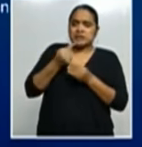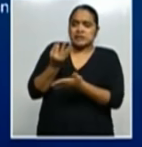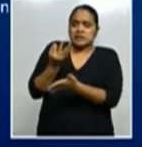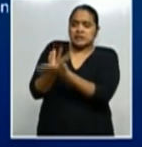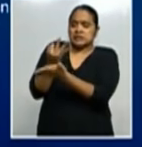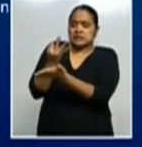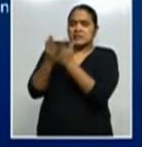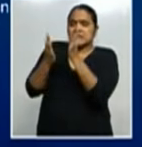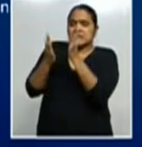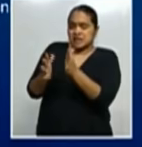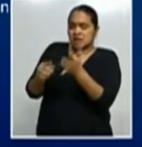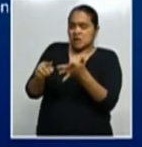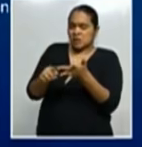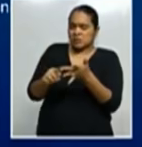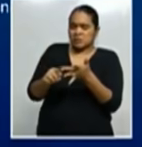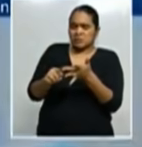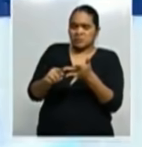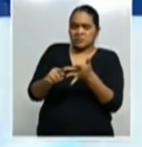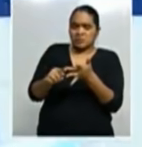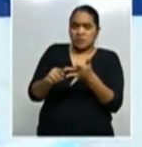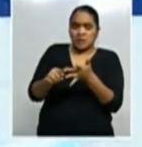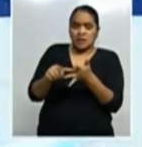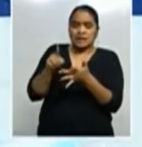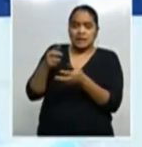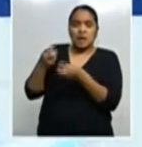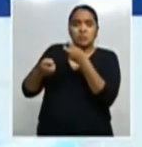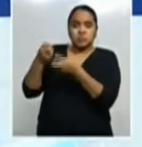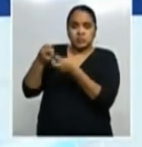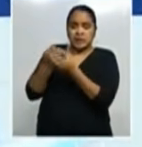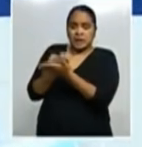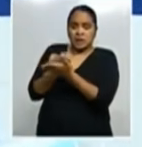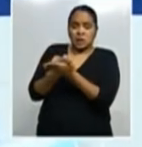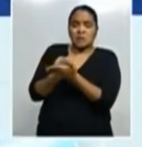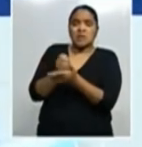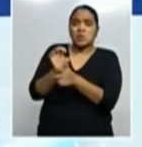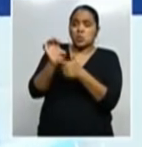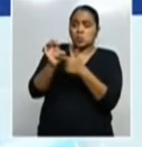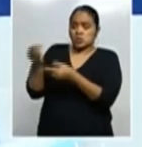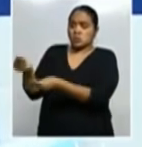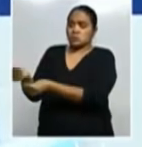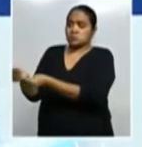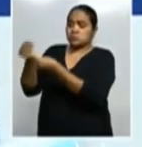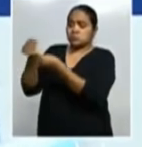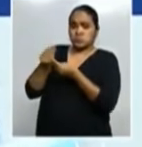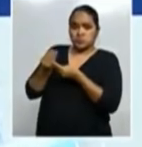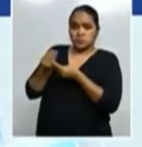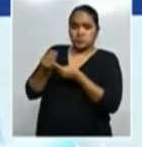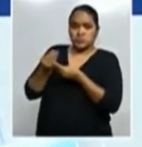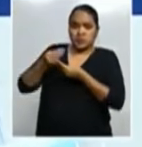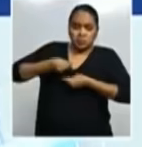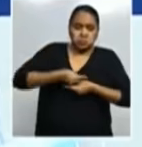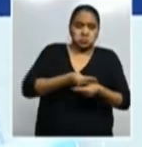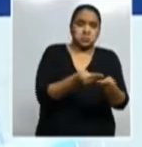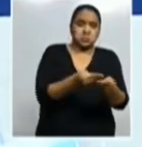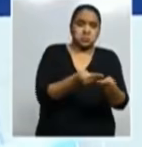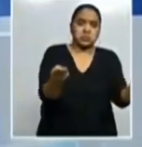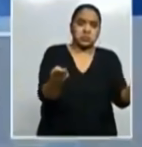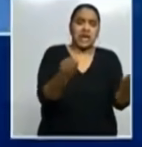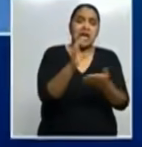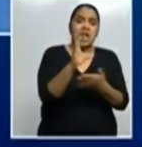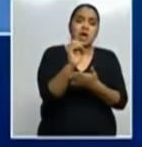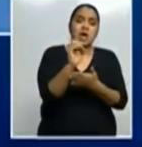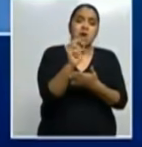financiero, las organizaciones privadas de desarrollo financiero que atienden un sector muy importante de la economía y el sector